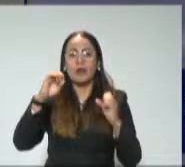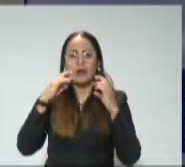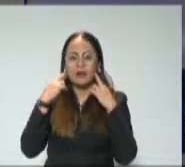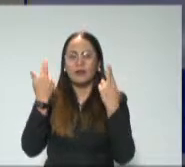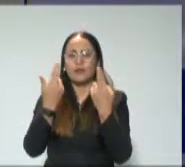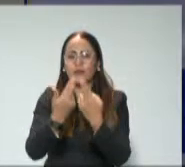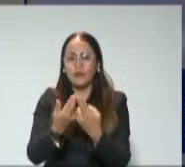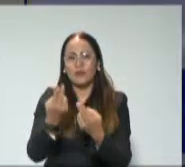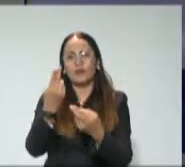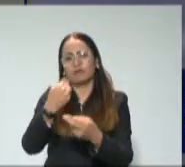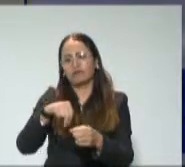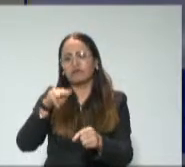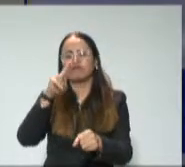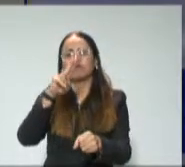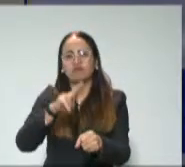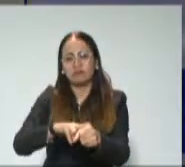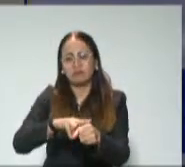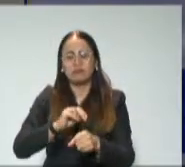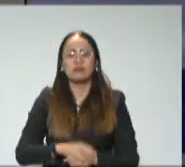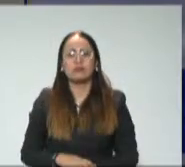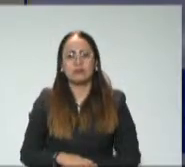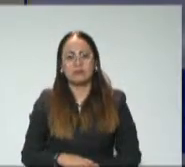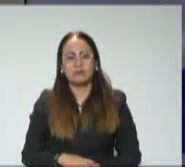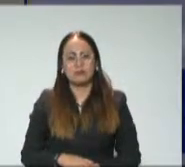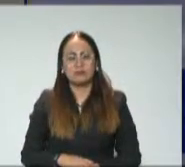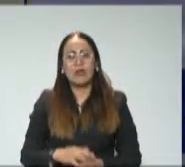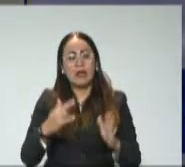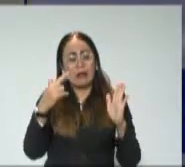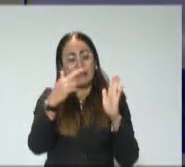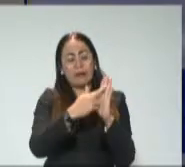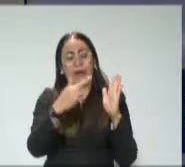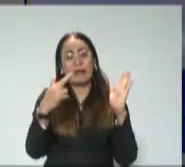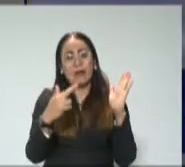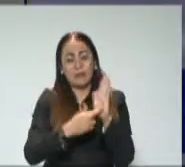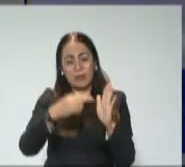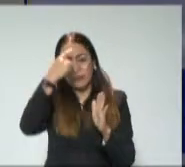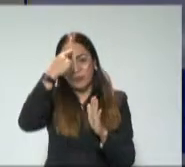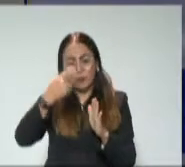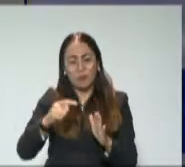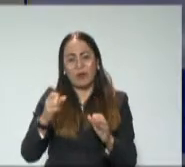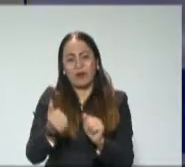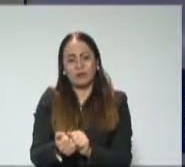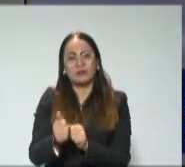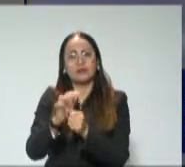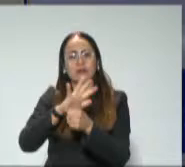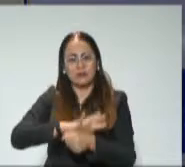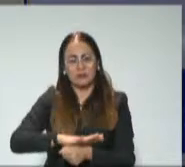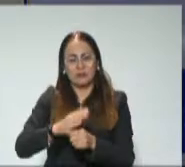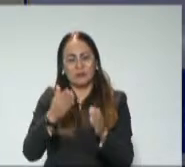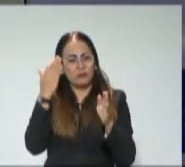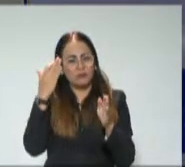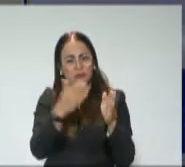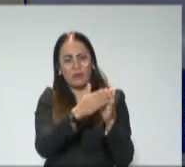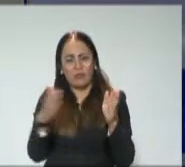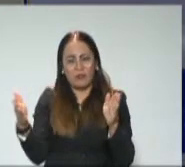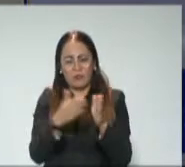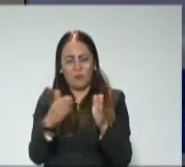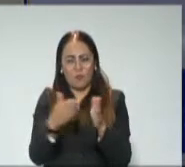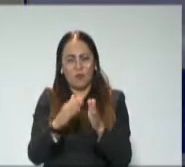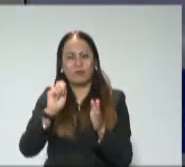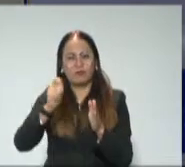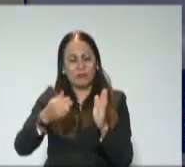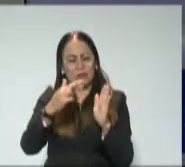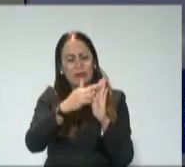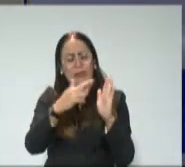ordinaria el reglamento para la contingencia sanitaria un reglamento que